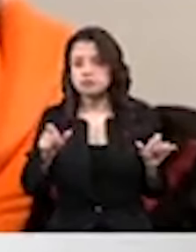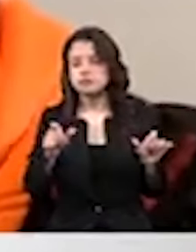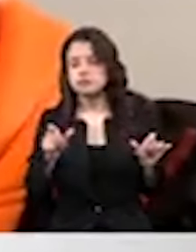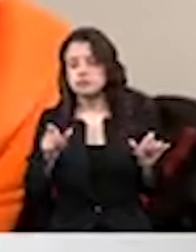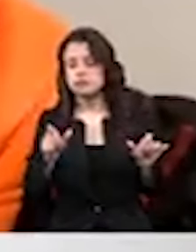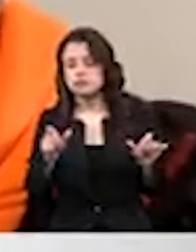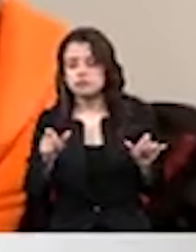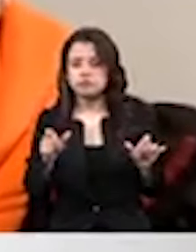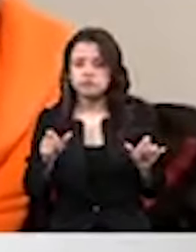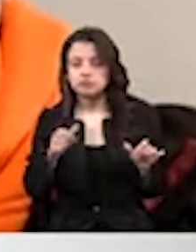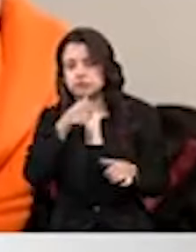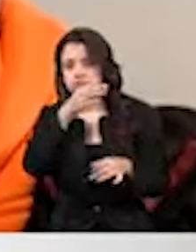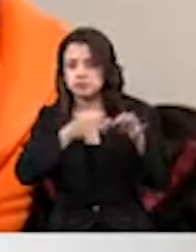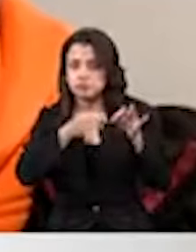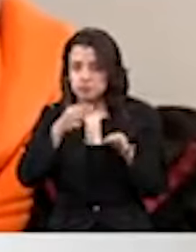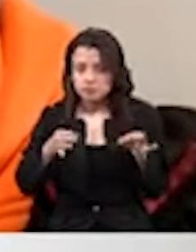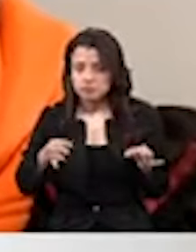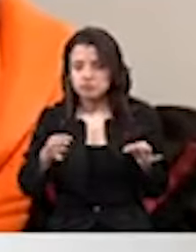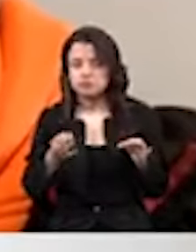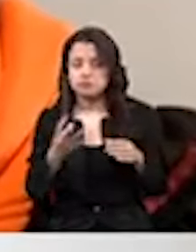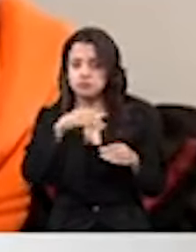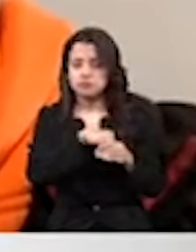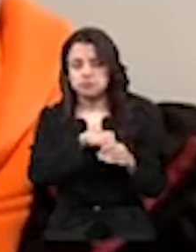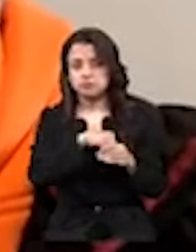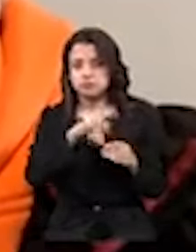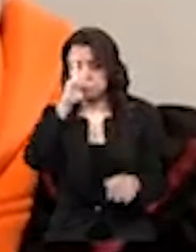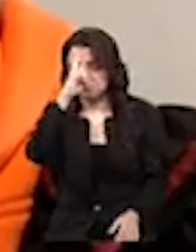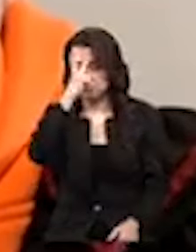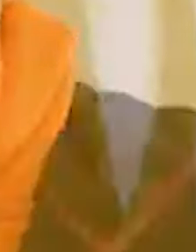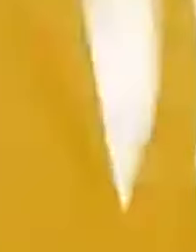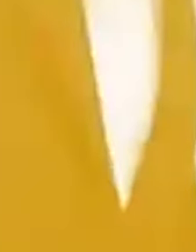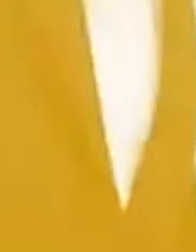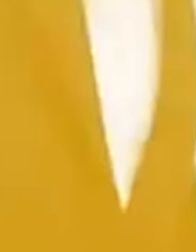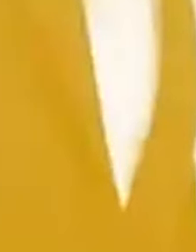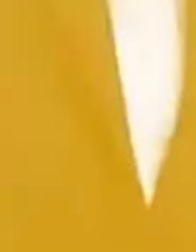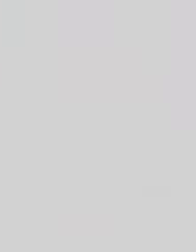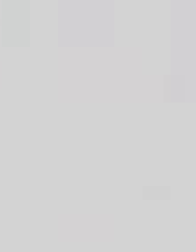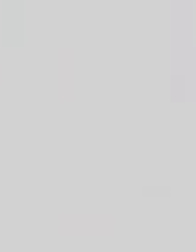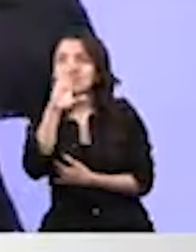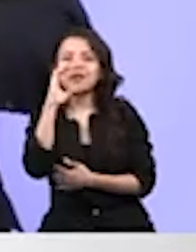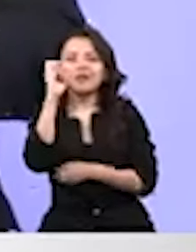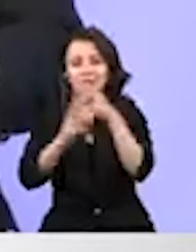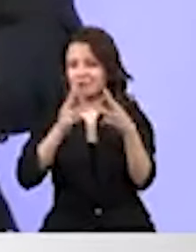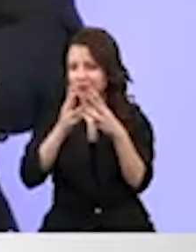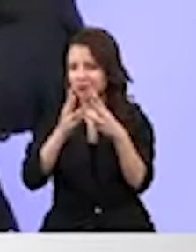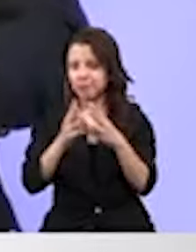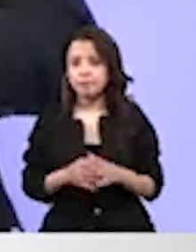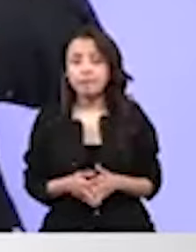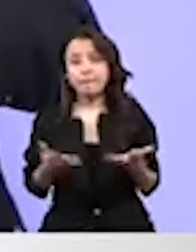los magistrados del Consejo Nacional Electoral están apuntando a esas circunstancias.